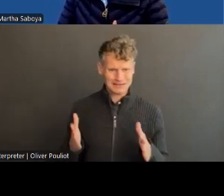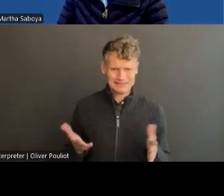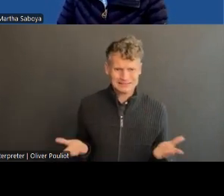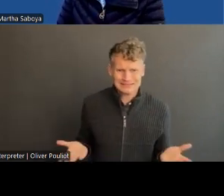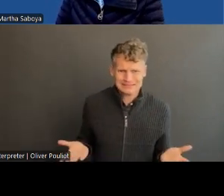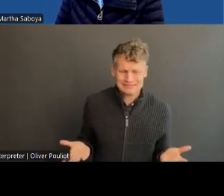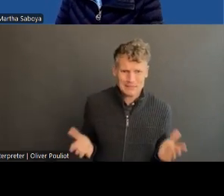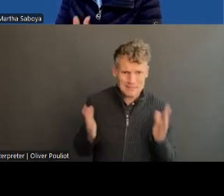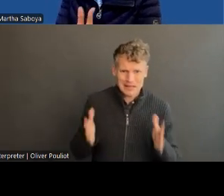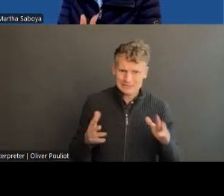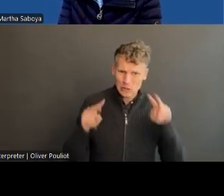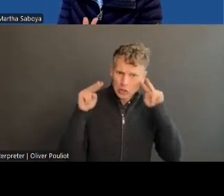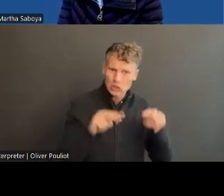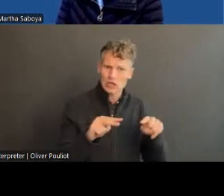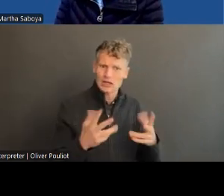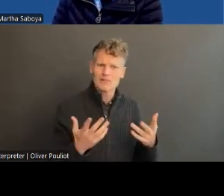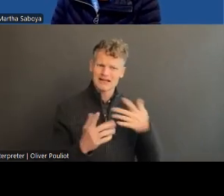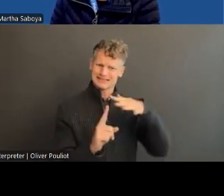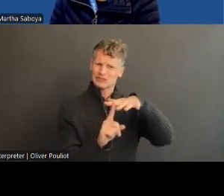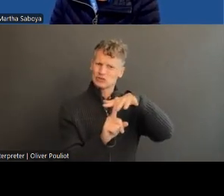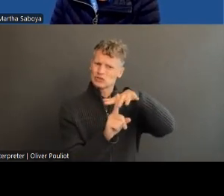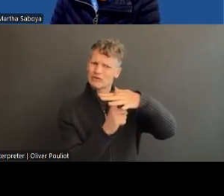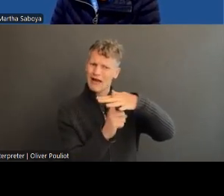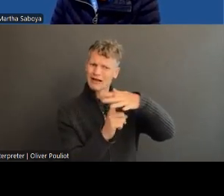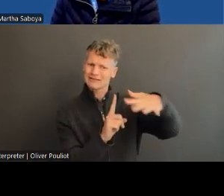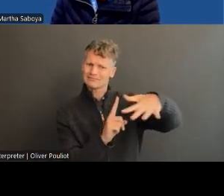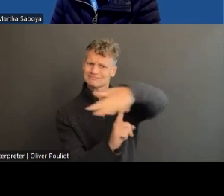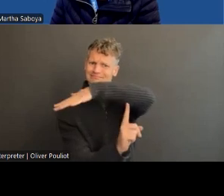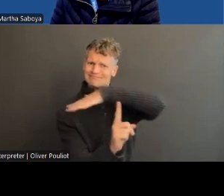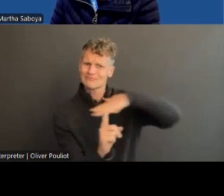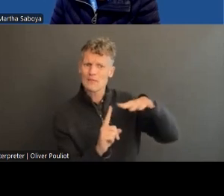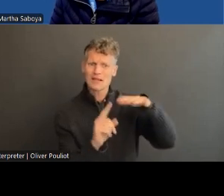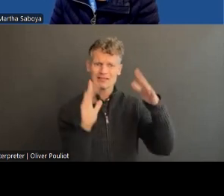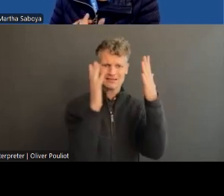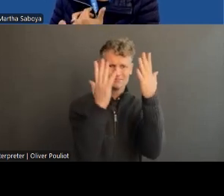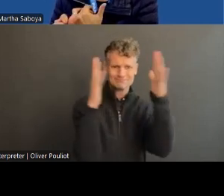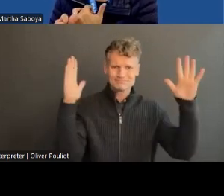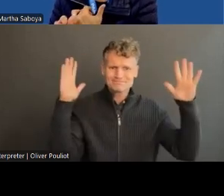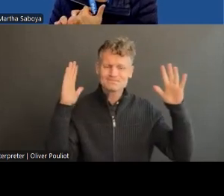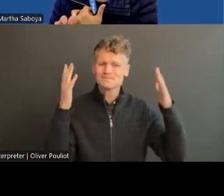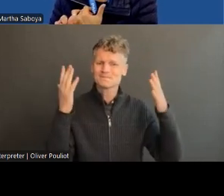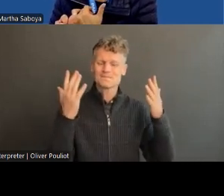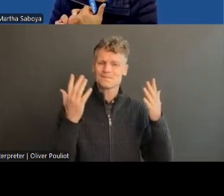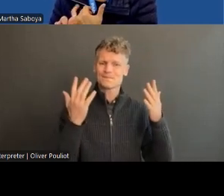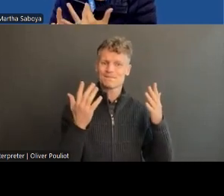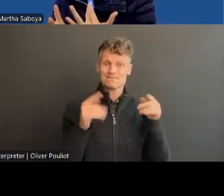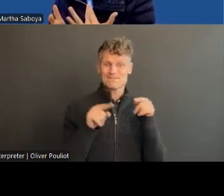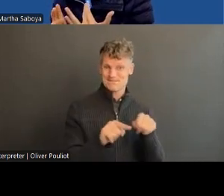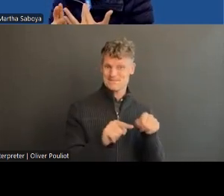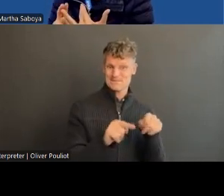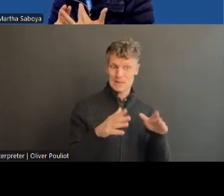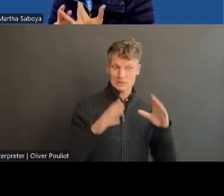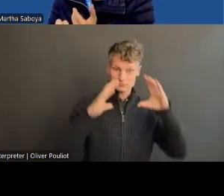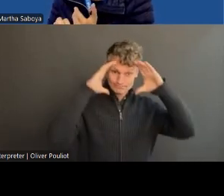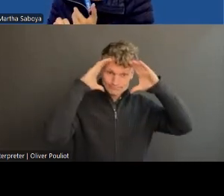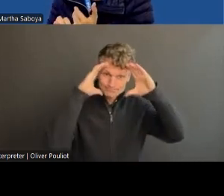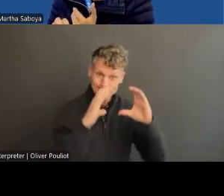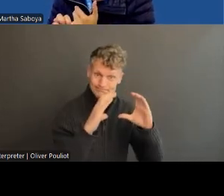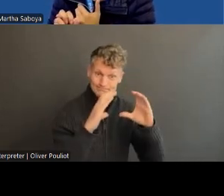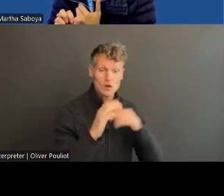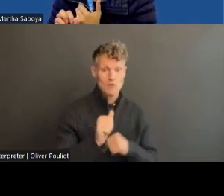cuando hablamos del contexto social, es porque es básico, es fundamental si